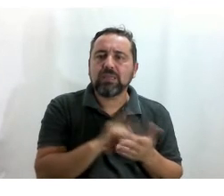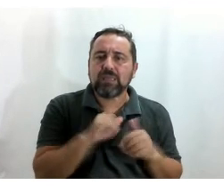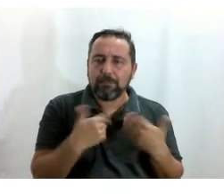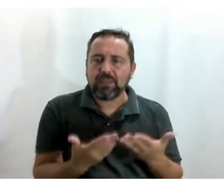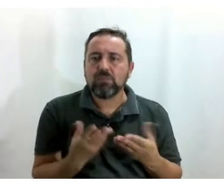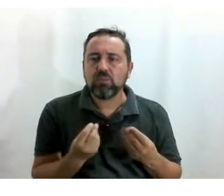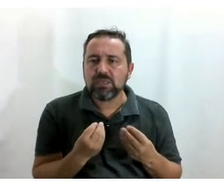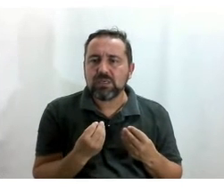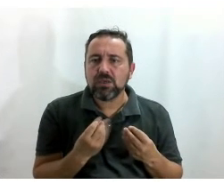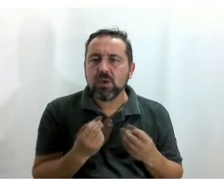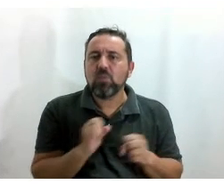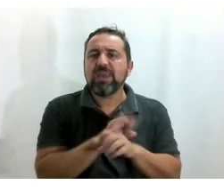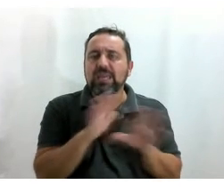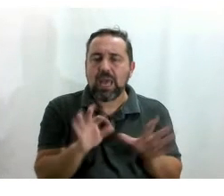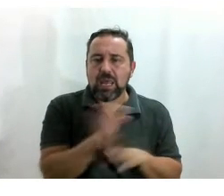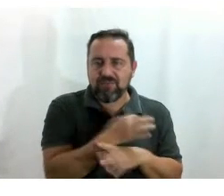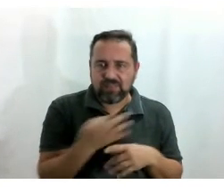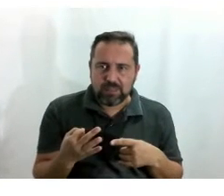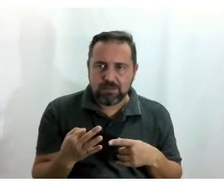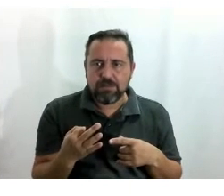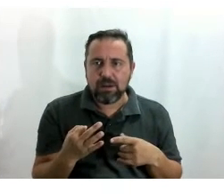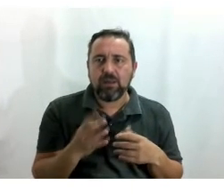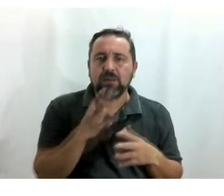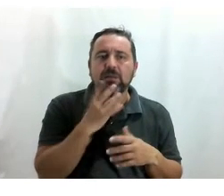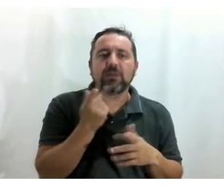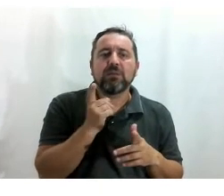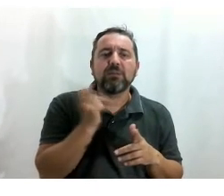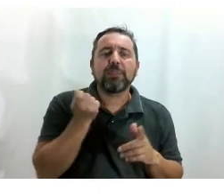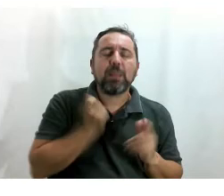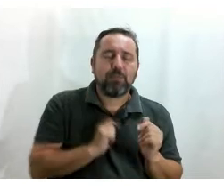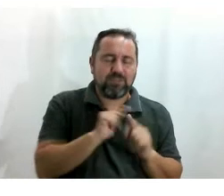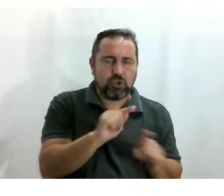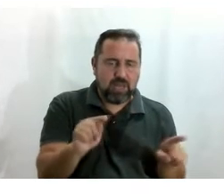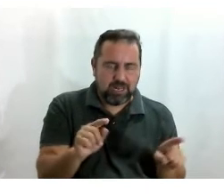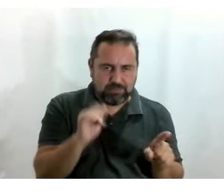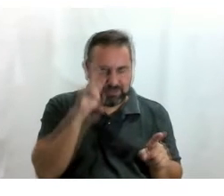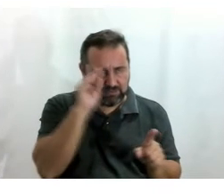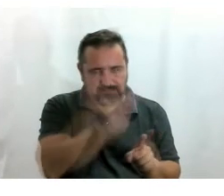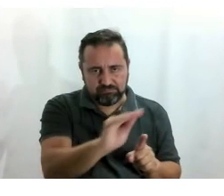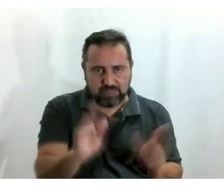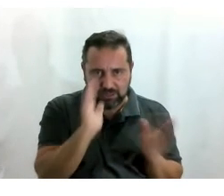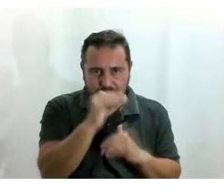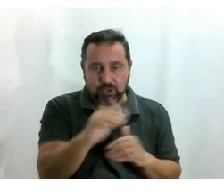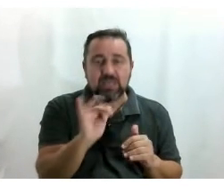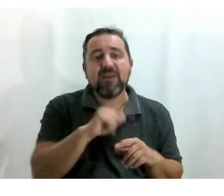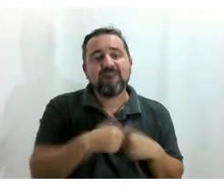muy clara y muy efectiva dirigida a los profesionales, y a las familias en el caso de que